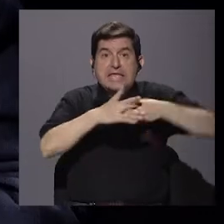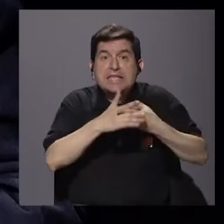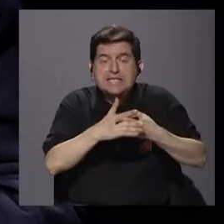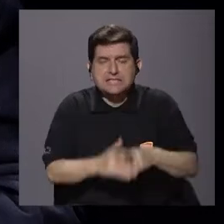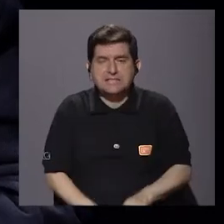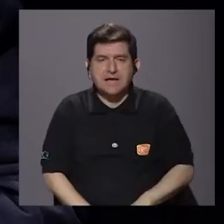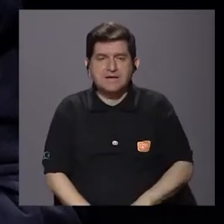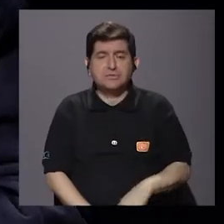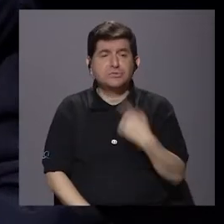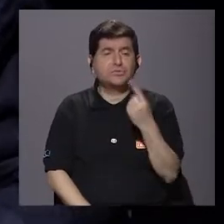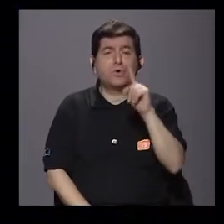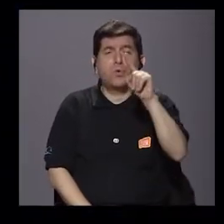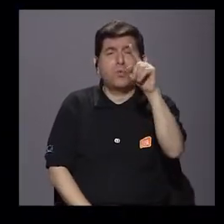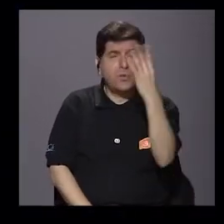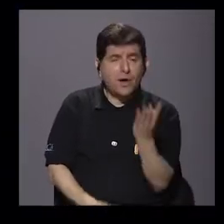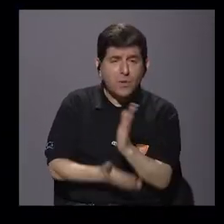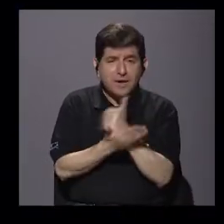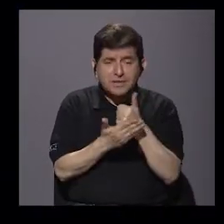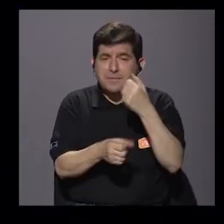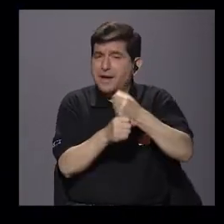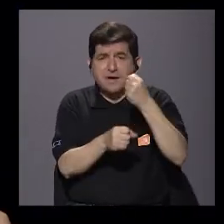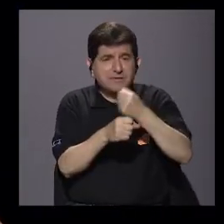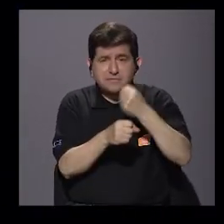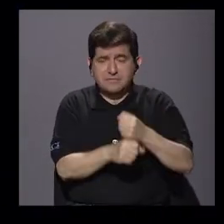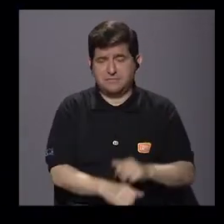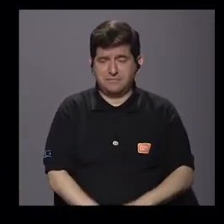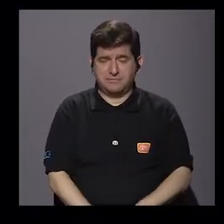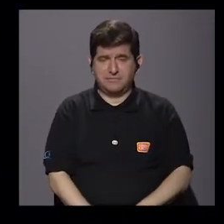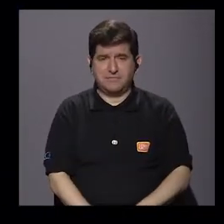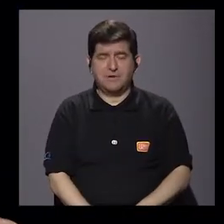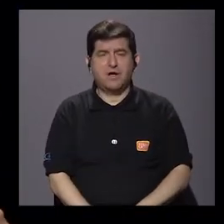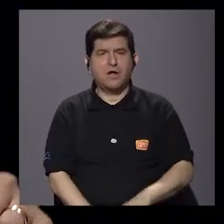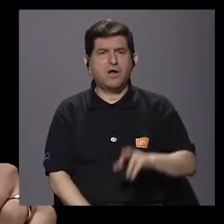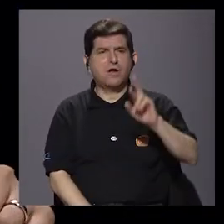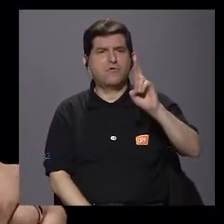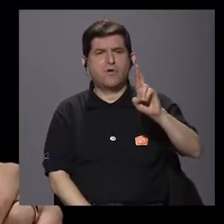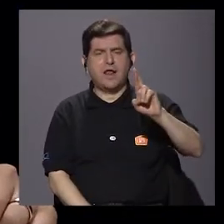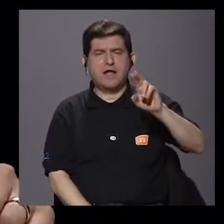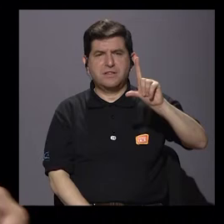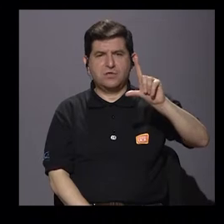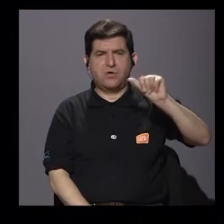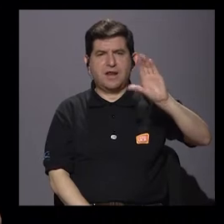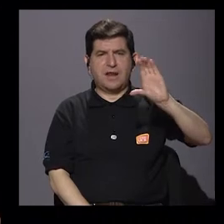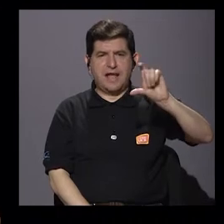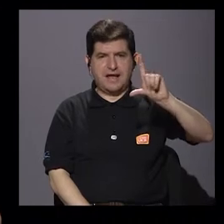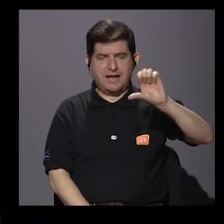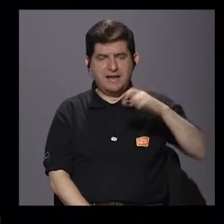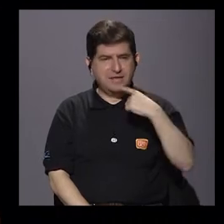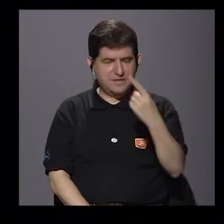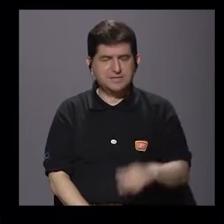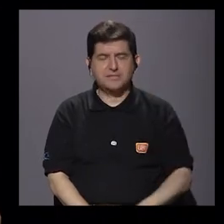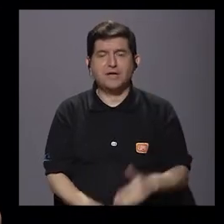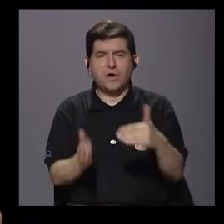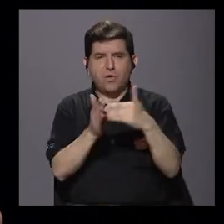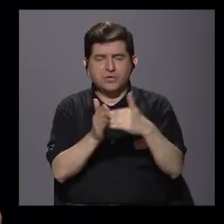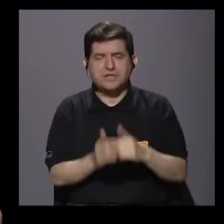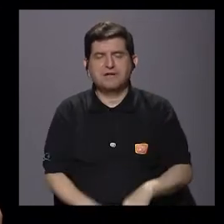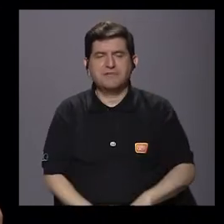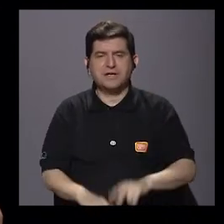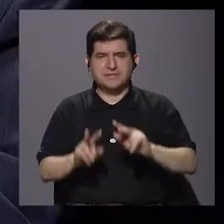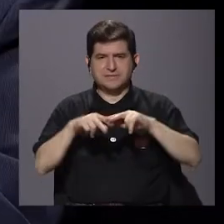llevan una cuarta parte gracias me decía rolando la cree en 360 que debemos devolver el bipartidismo